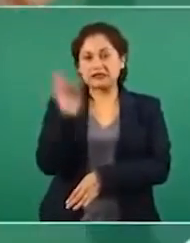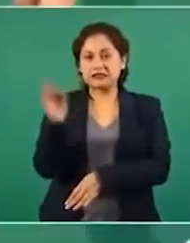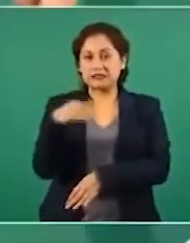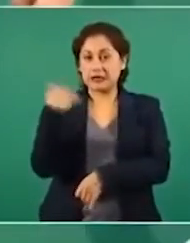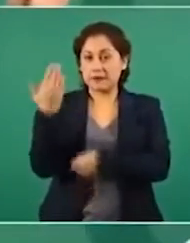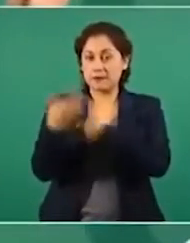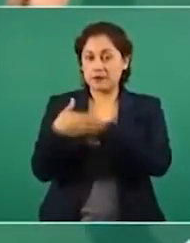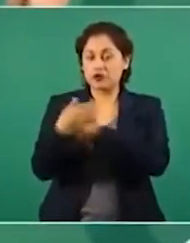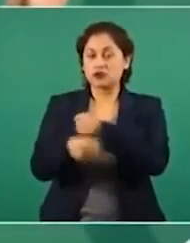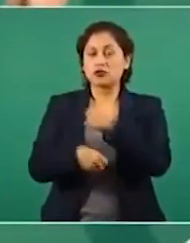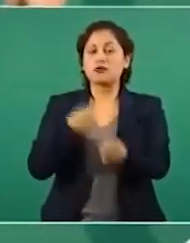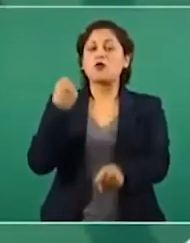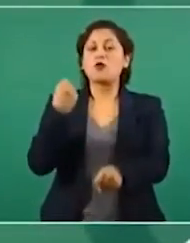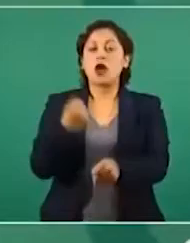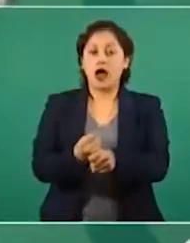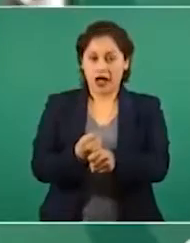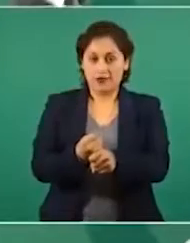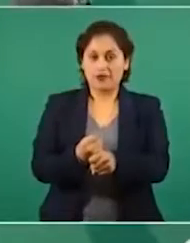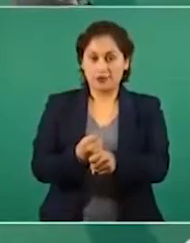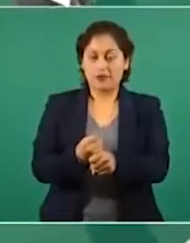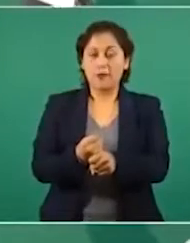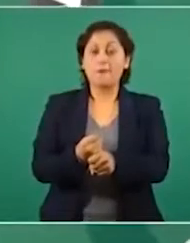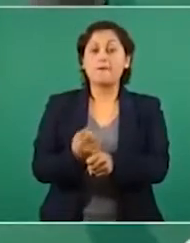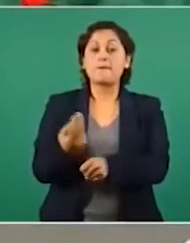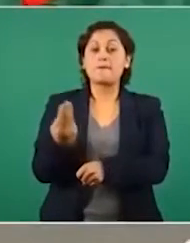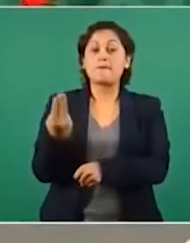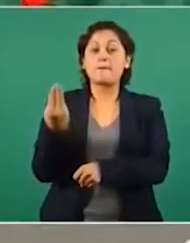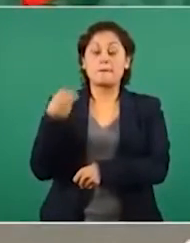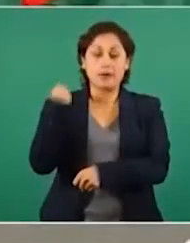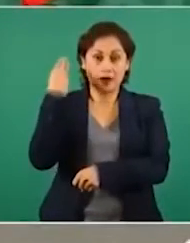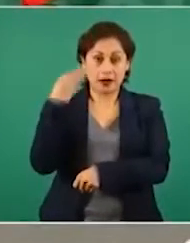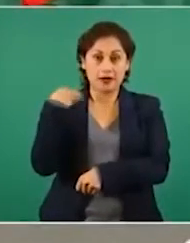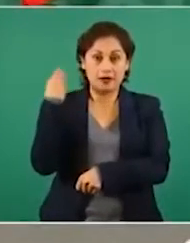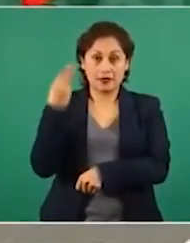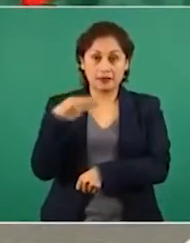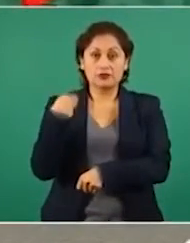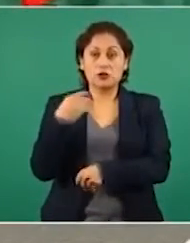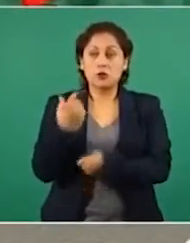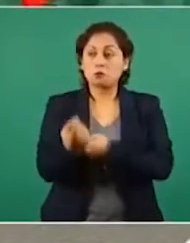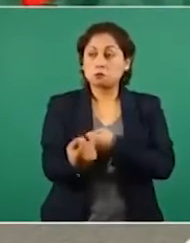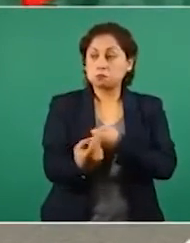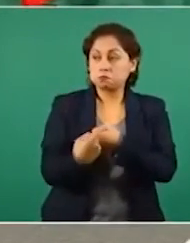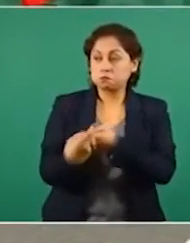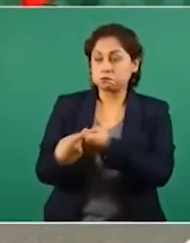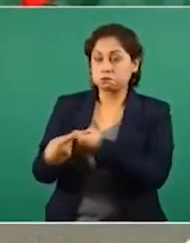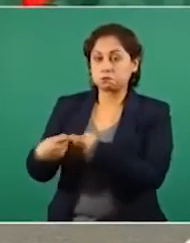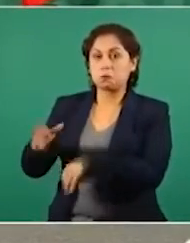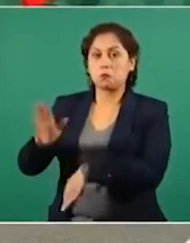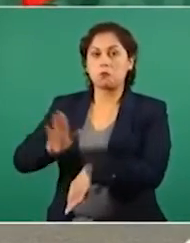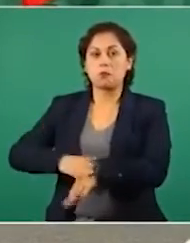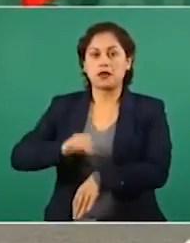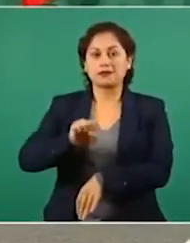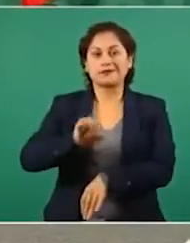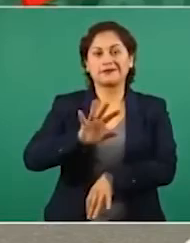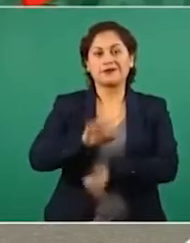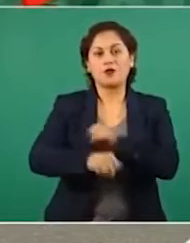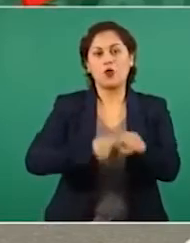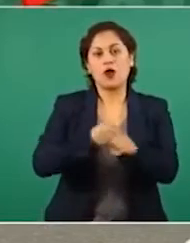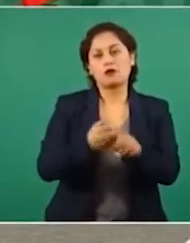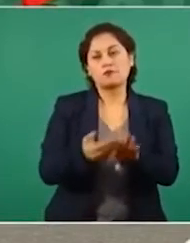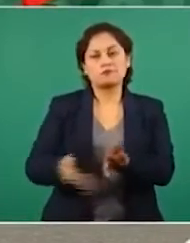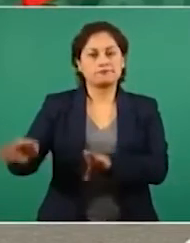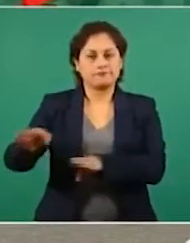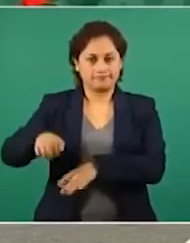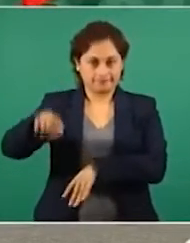100. Es decir, a todos ya de 65 en adelante. Entonces, por